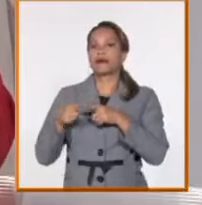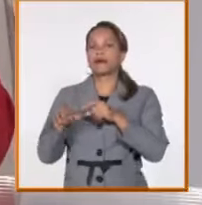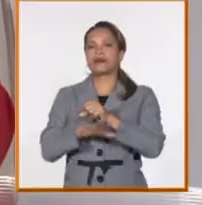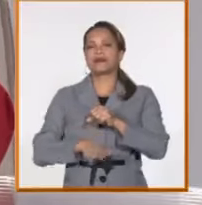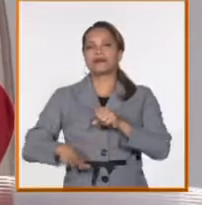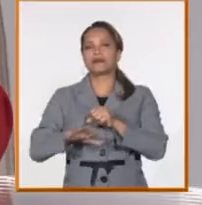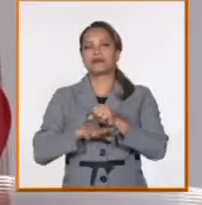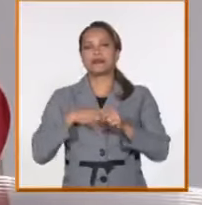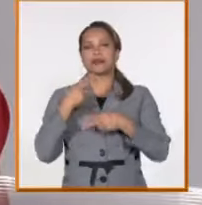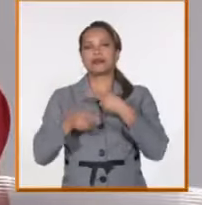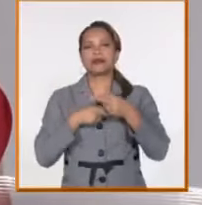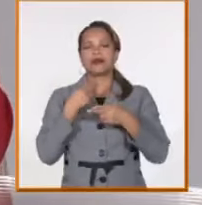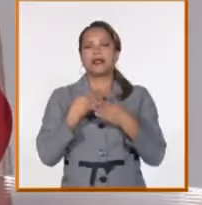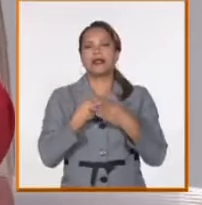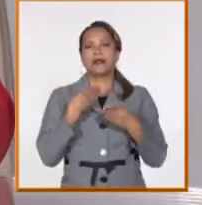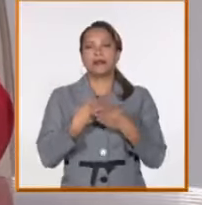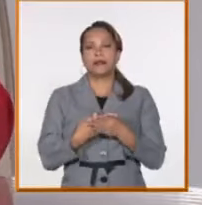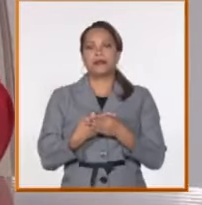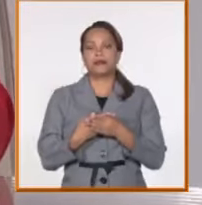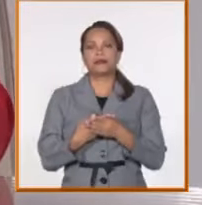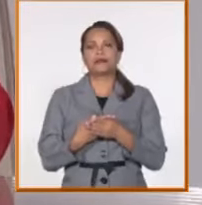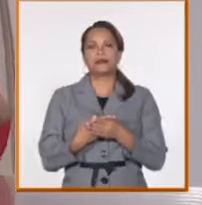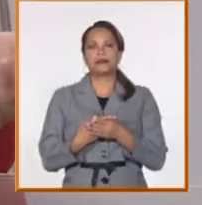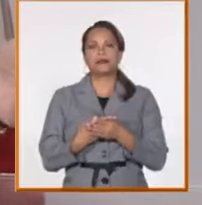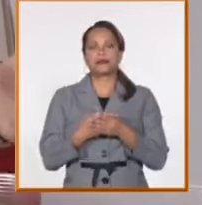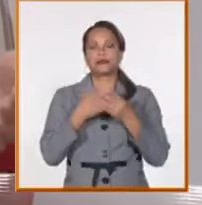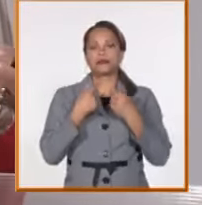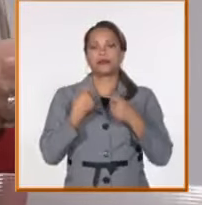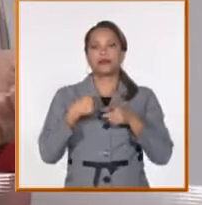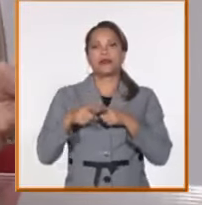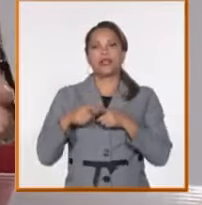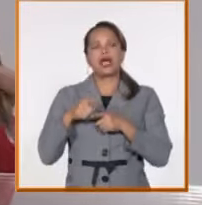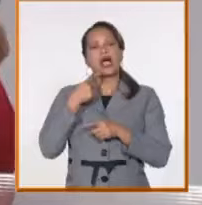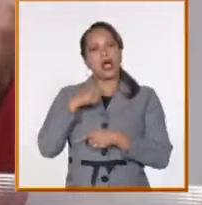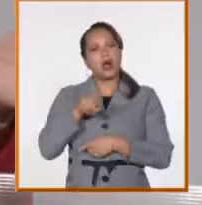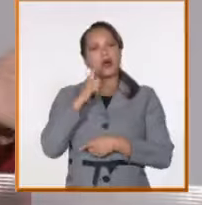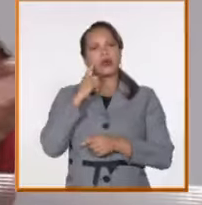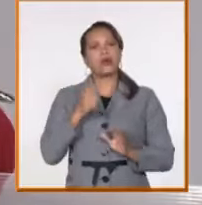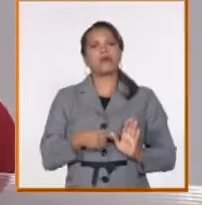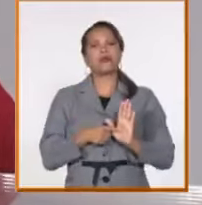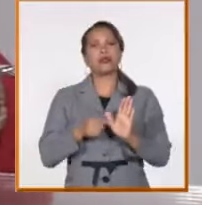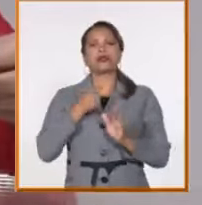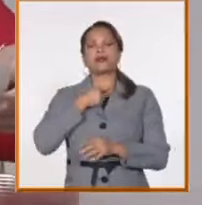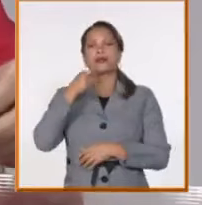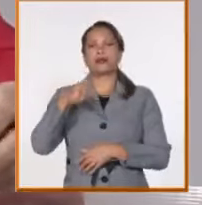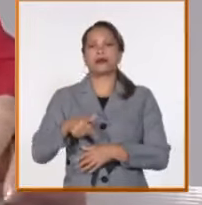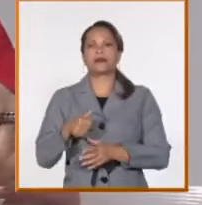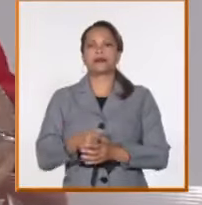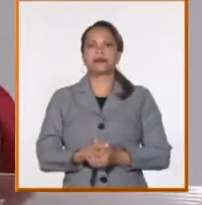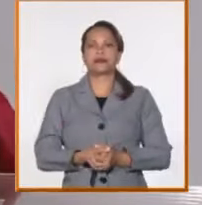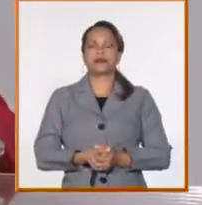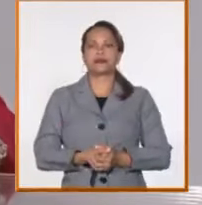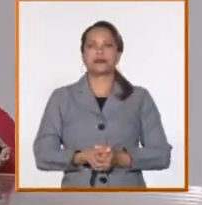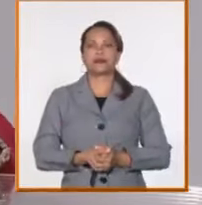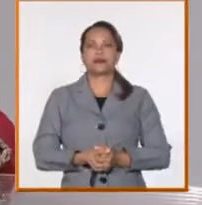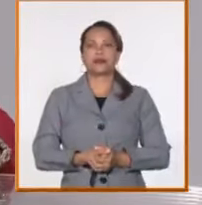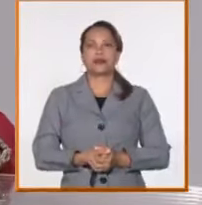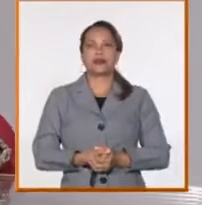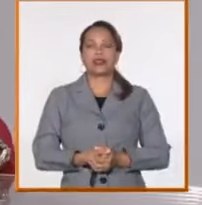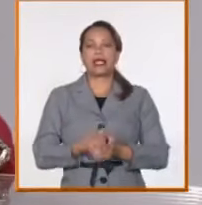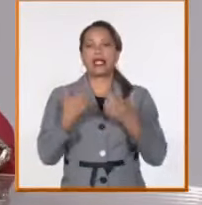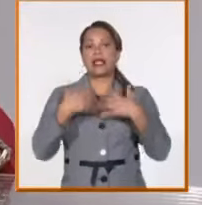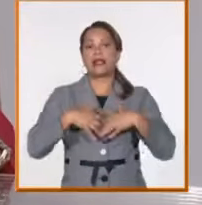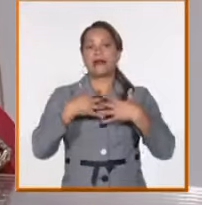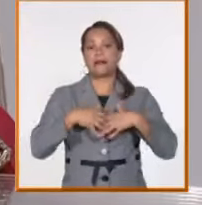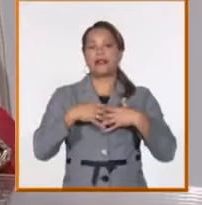desarrollo de los sectores estratégicos y como bien usted refería voy a mostrar con ejemplos como Cómo la industria ha impactado